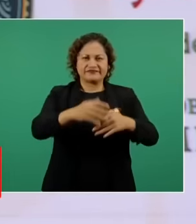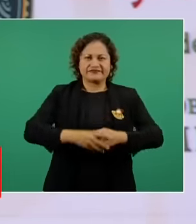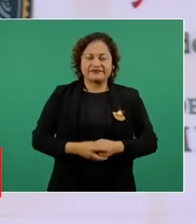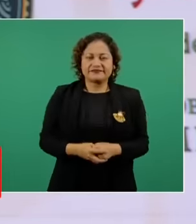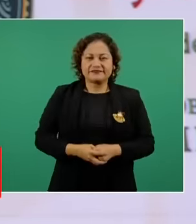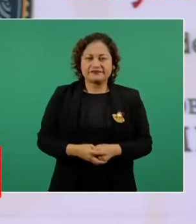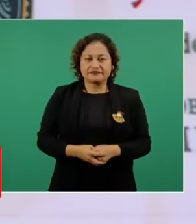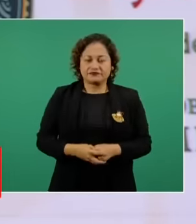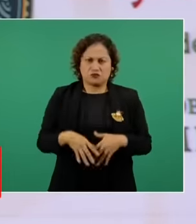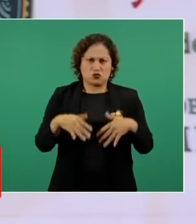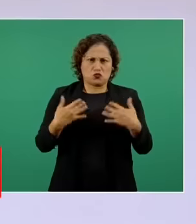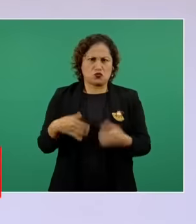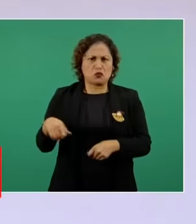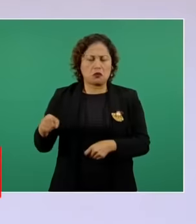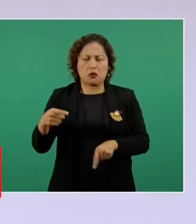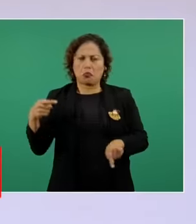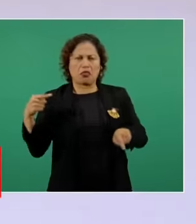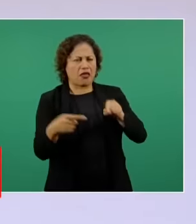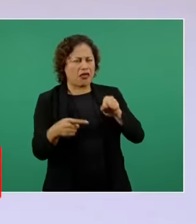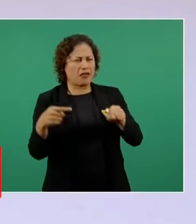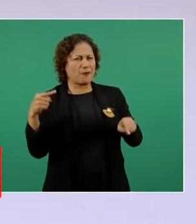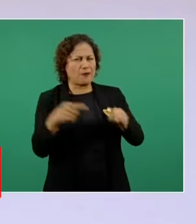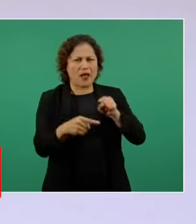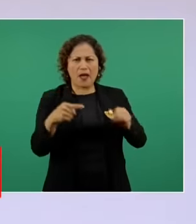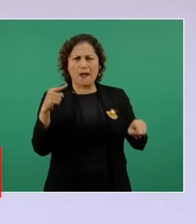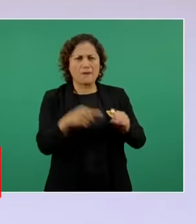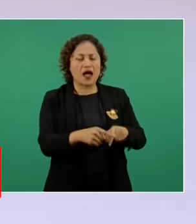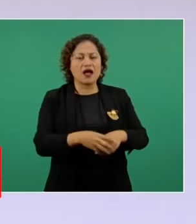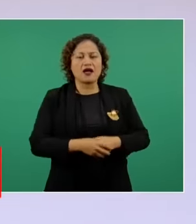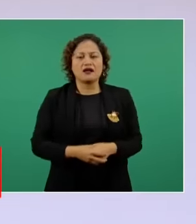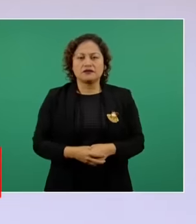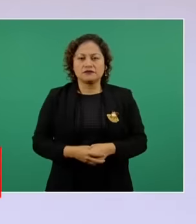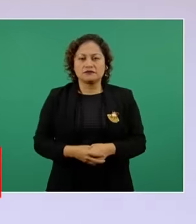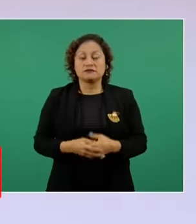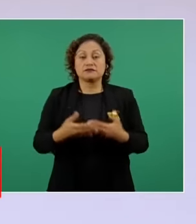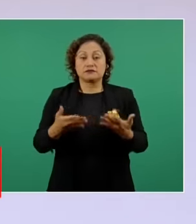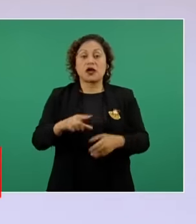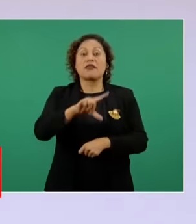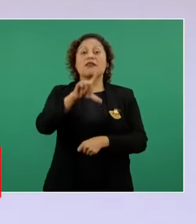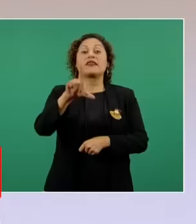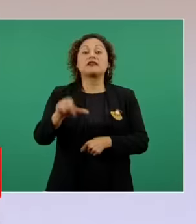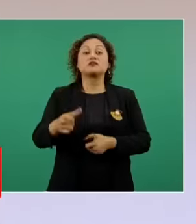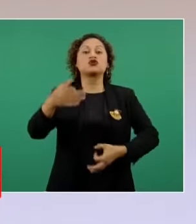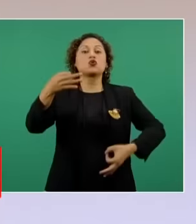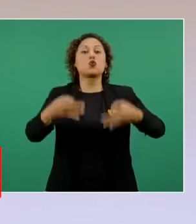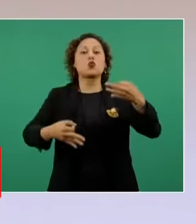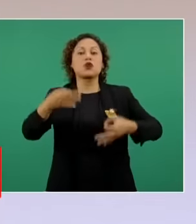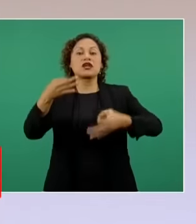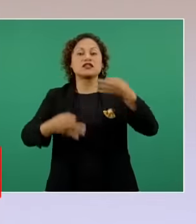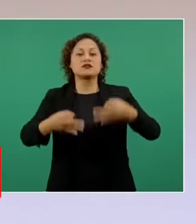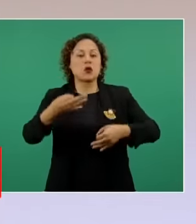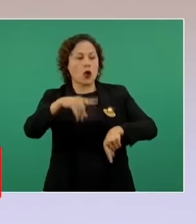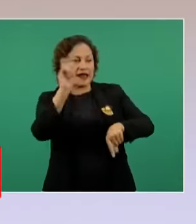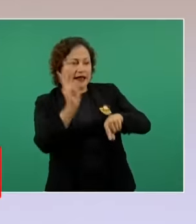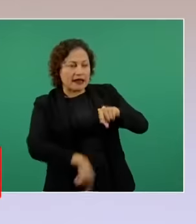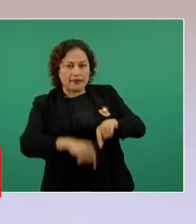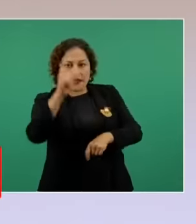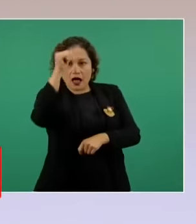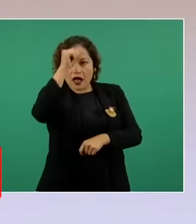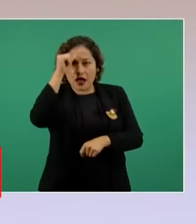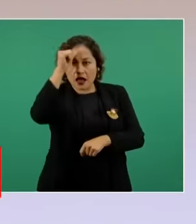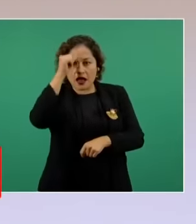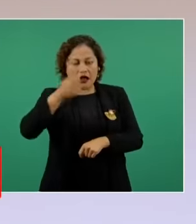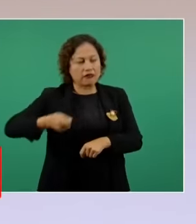Por si fuese poco, en el juicio de excomunión lo llaman demagogo,